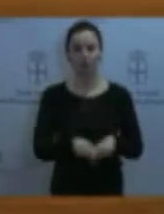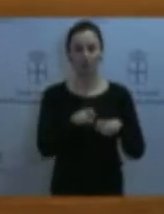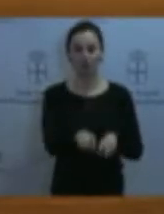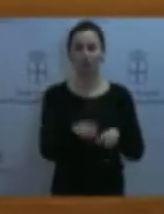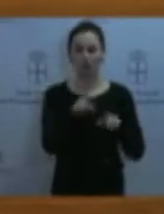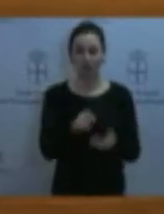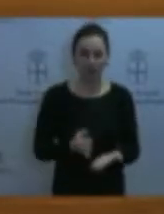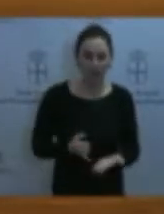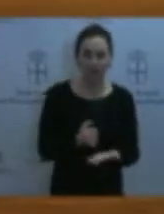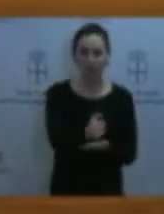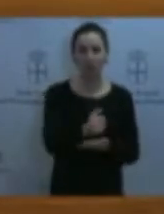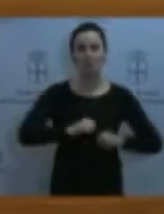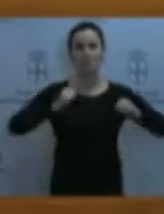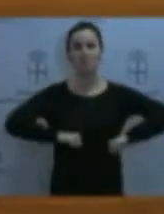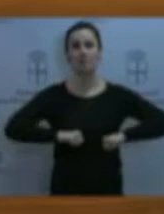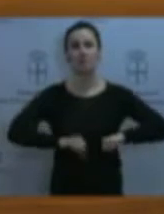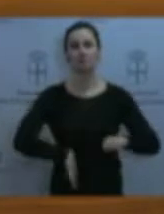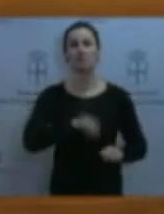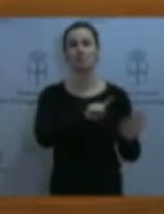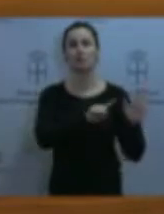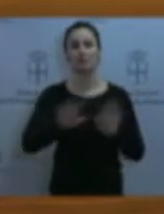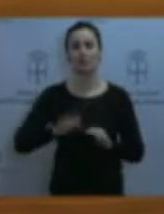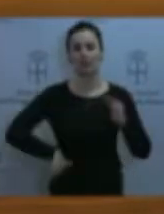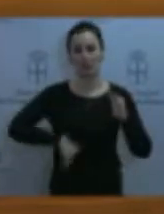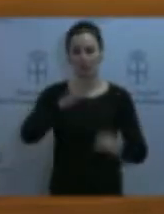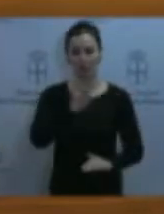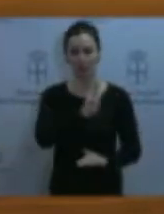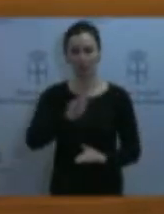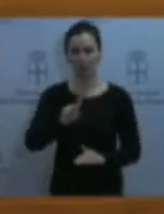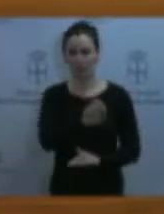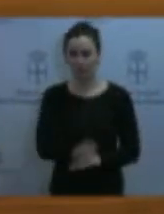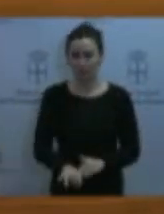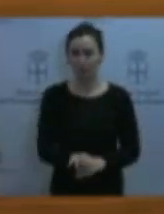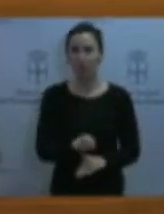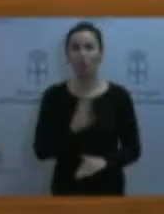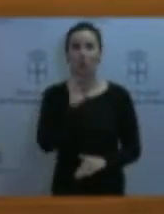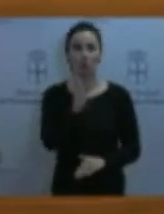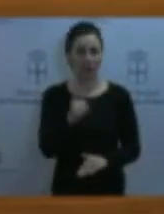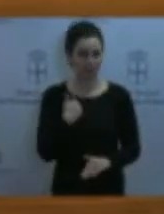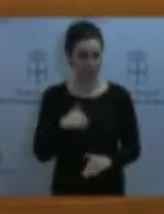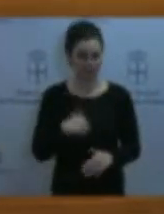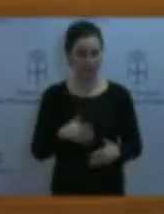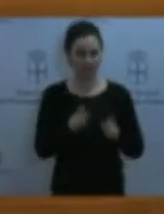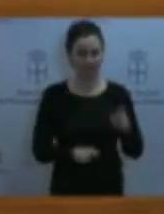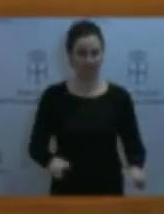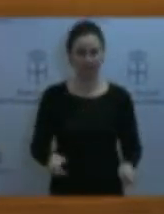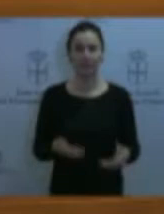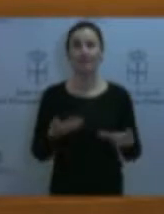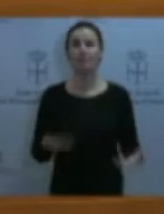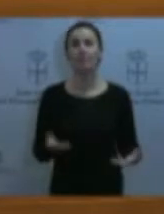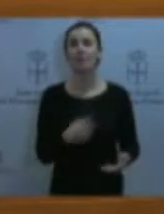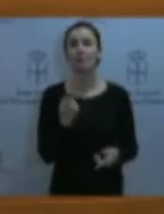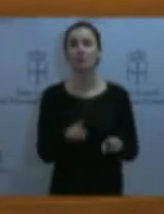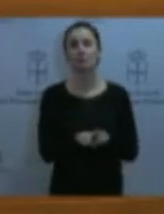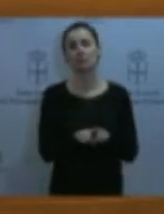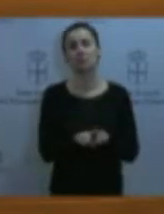años, un 32% de personas jubiladas. Pero, por tanto, no nos podemos engañar. El sector agrario y de la